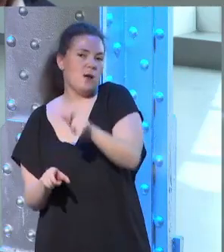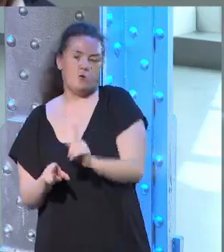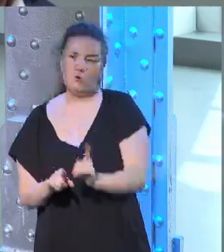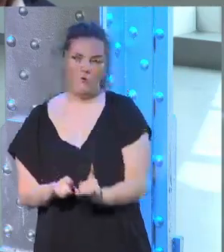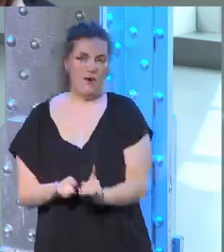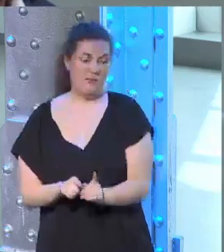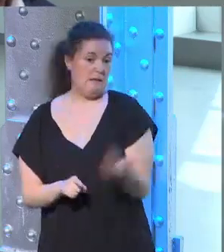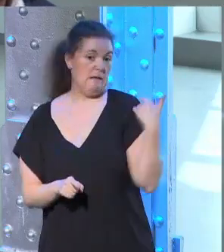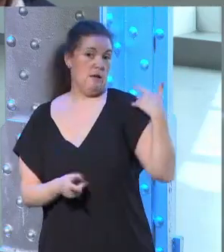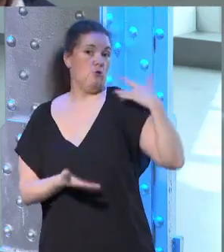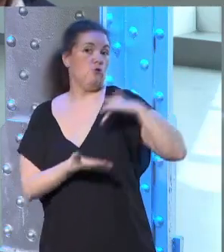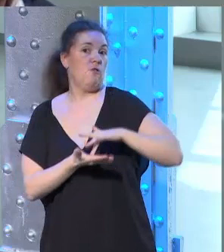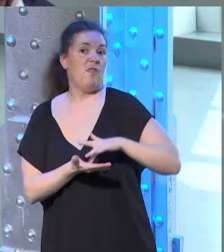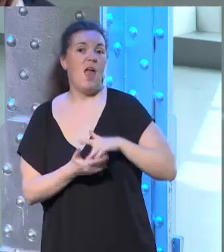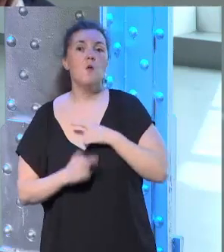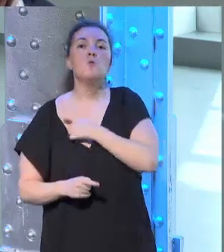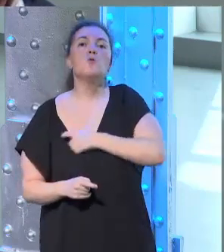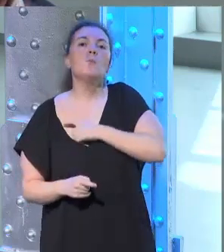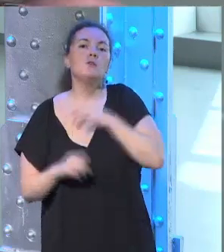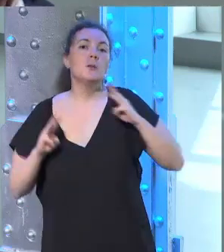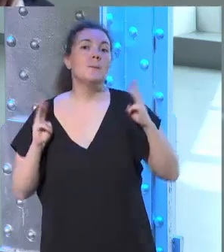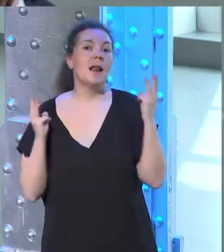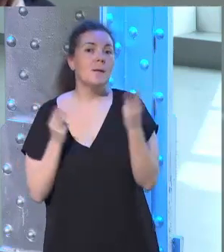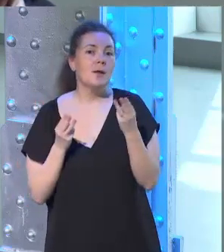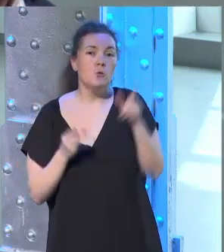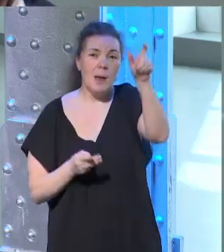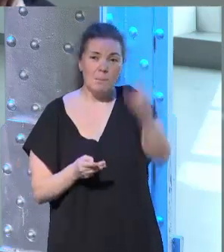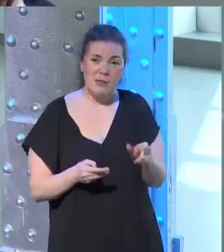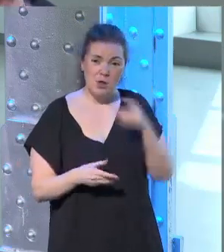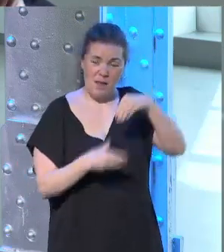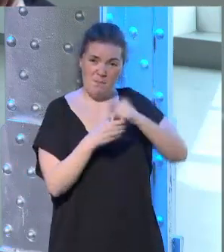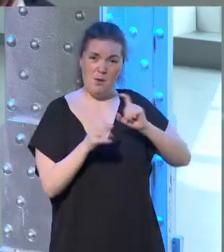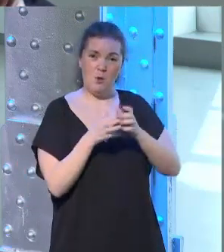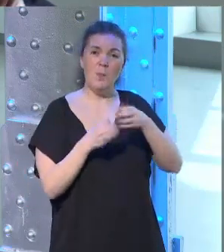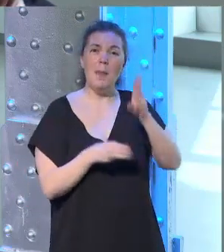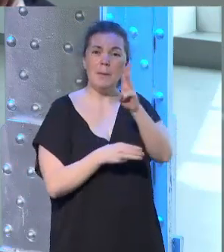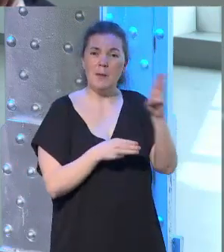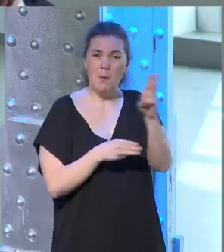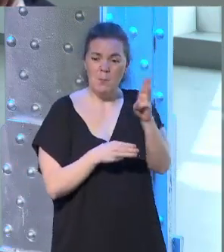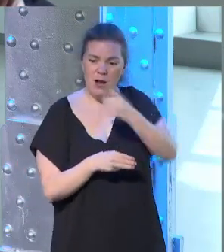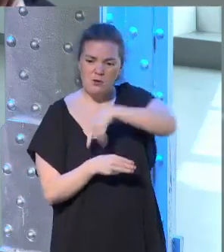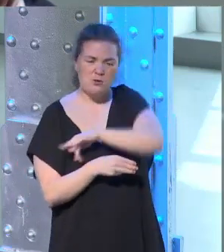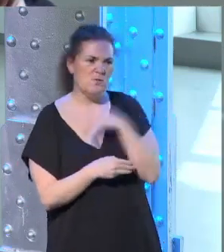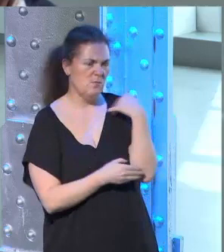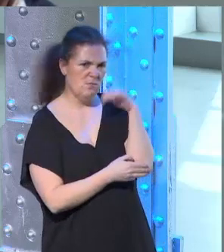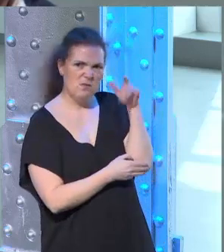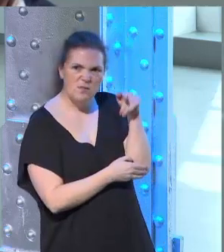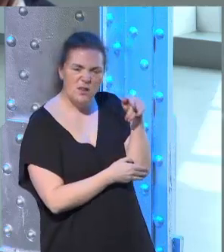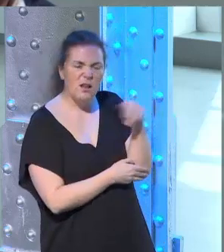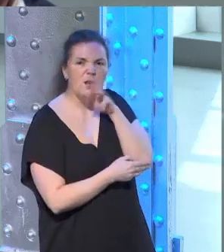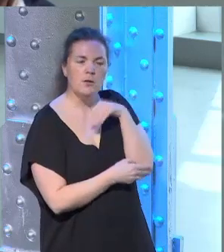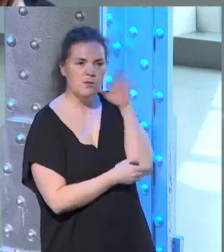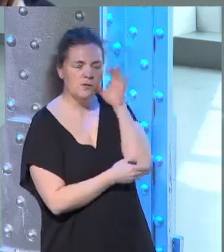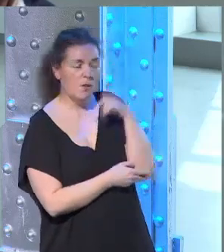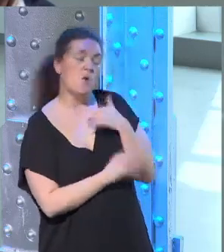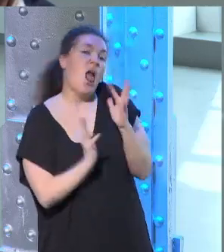día, en una comisión del Parlamento, un miembro del Partido Popular le tuvimos que escuchar decir que el cambio